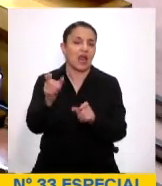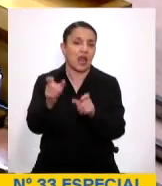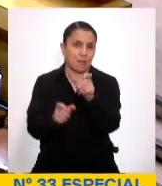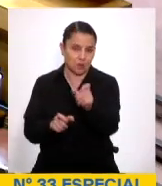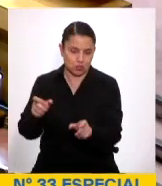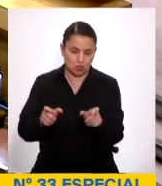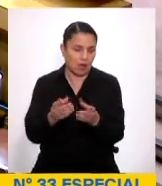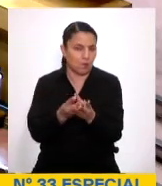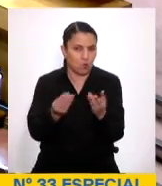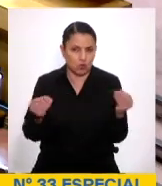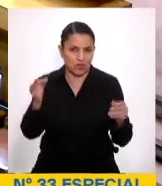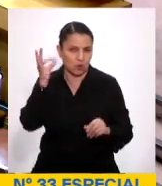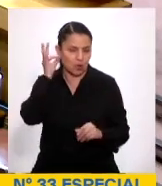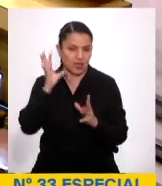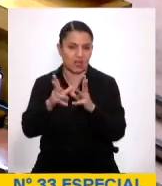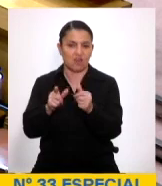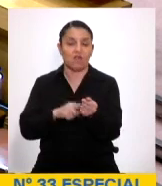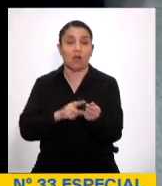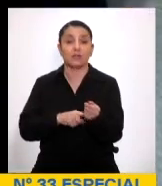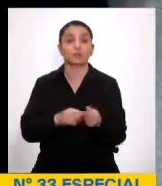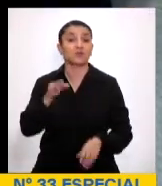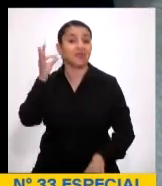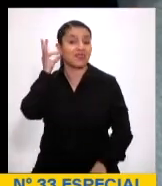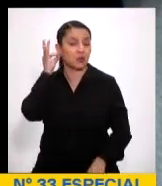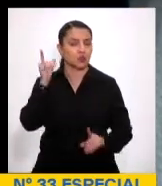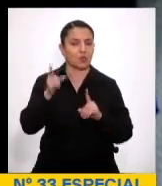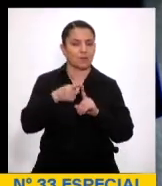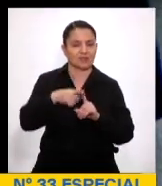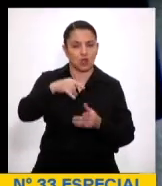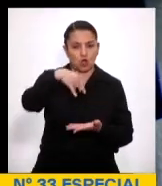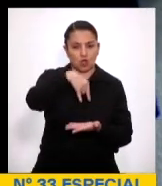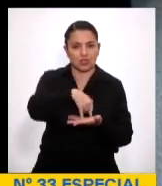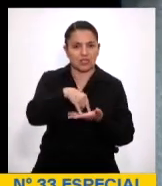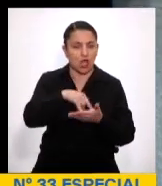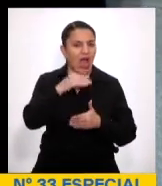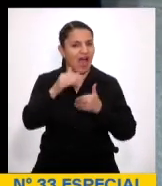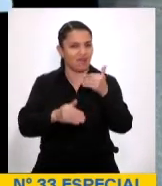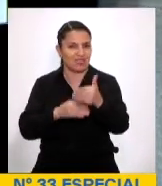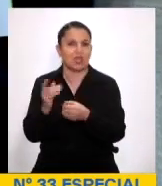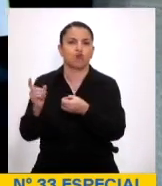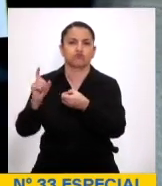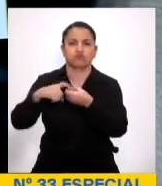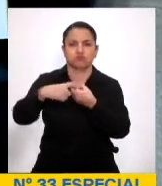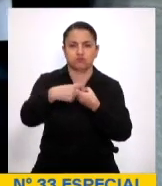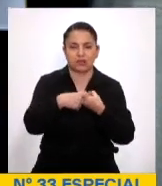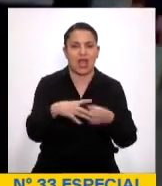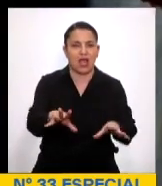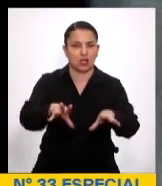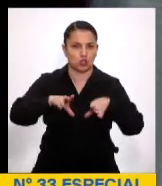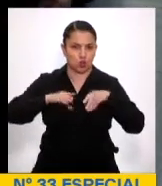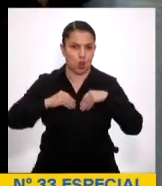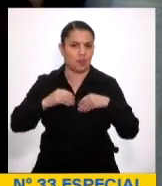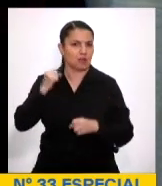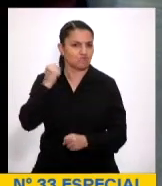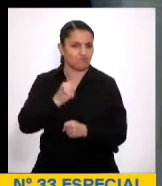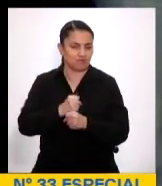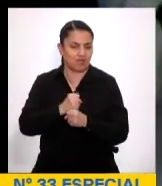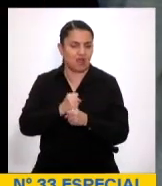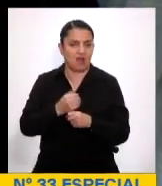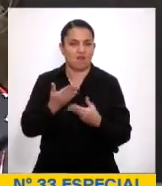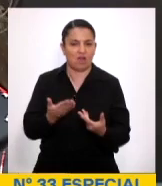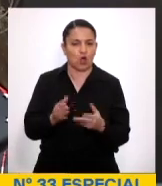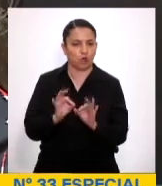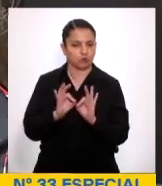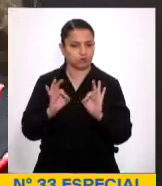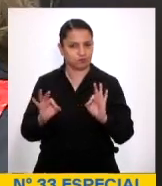incursión El Congreso Nacional las mujeres han avanzado paulatinamente en presencia y en asumir cargo de responsabilidad cumpliendo con excelencia sus